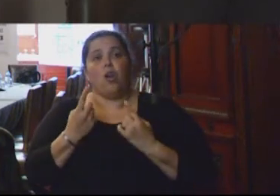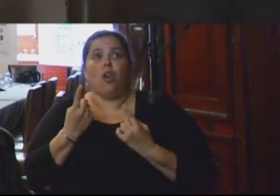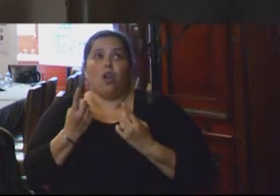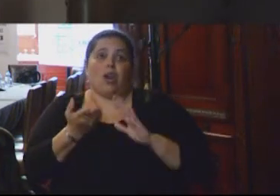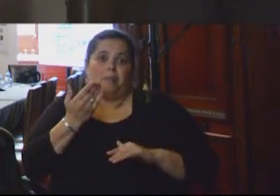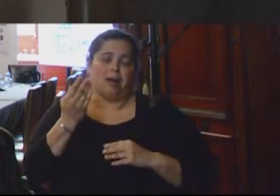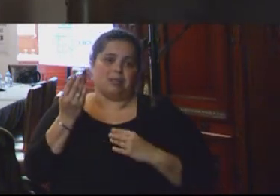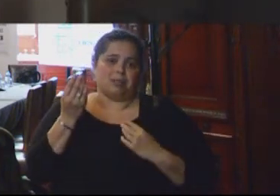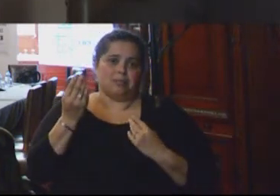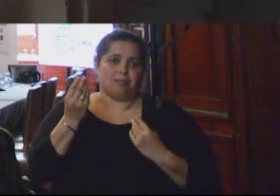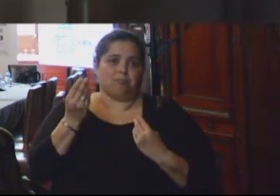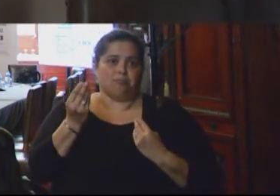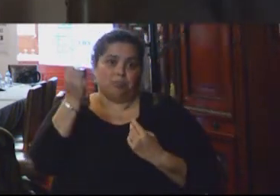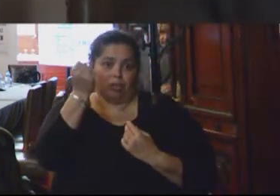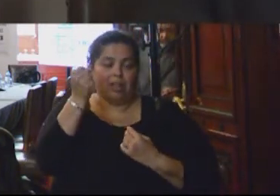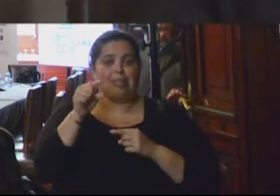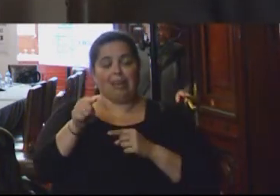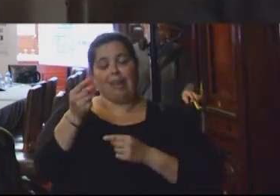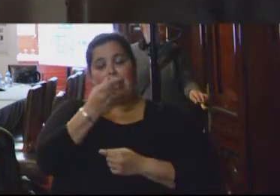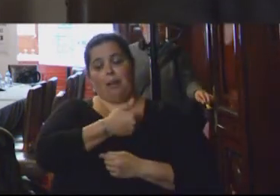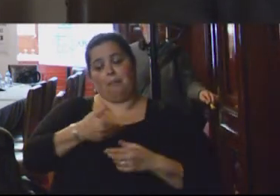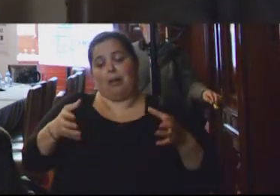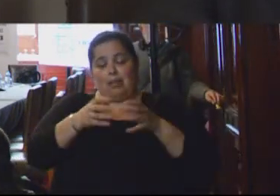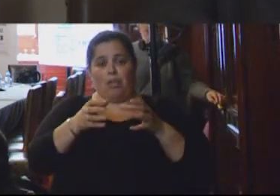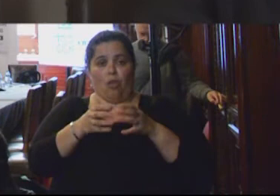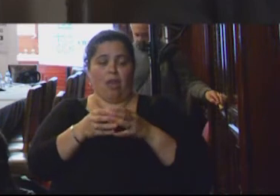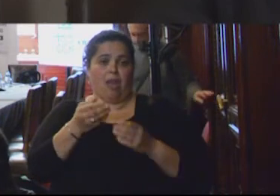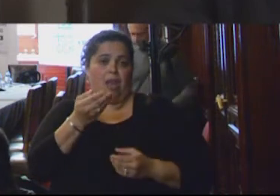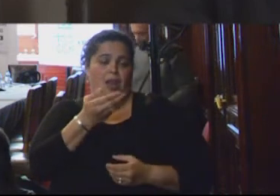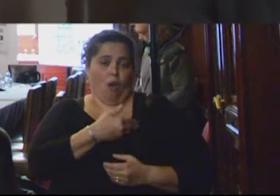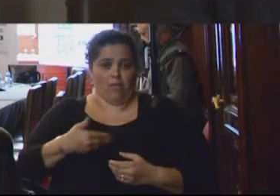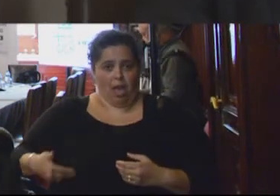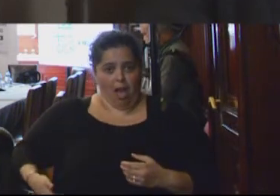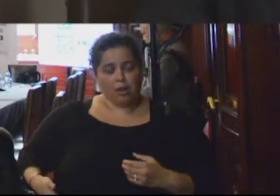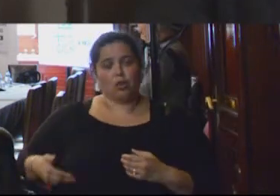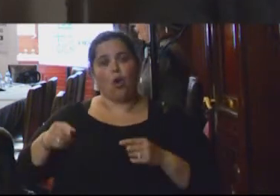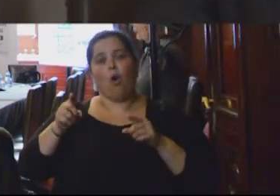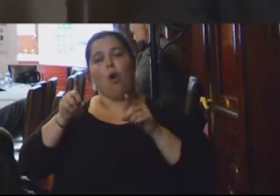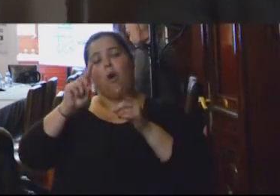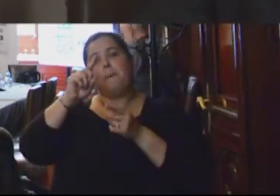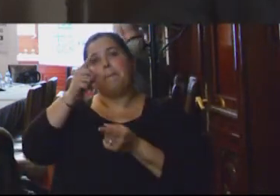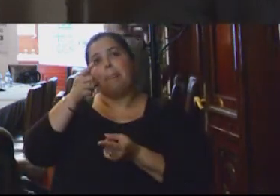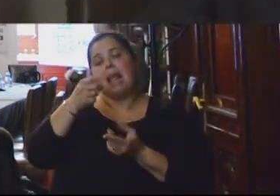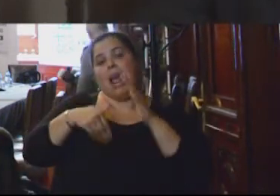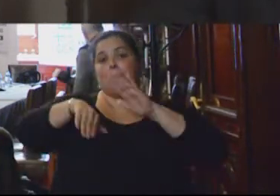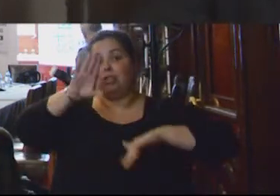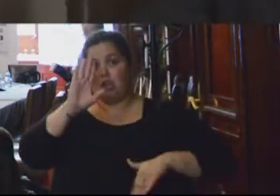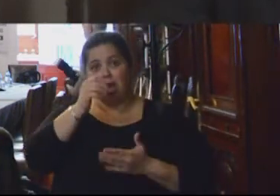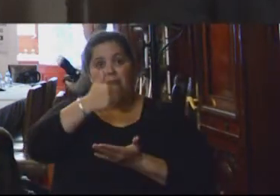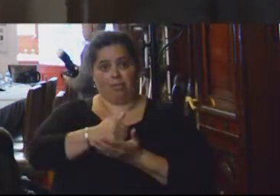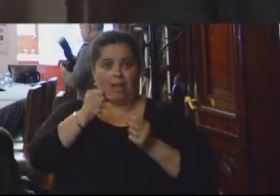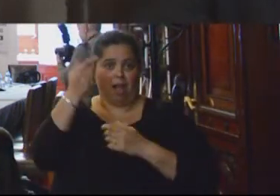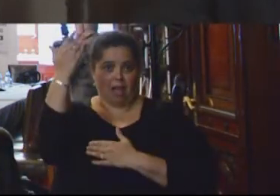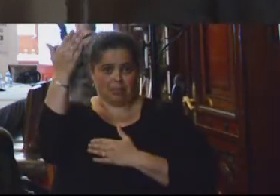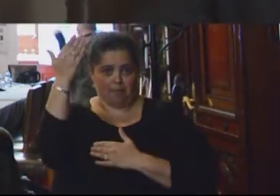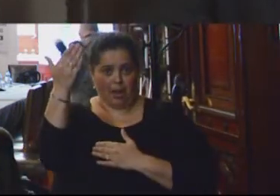gobierno es del Ejecutivo, el partido de gobierno está en la mayoría en la Asamblea, el